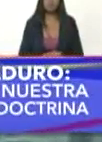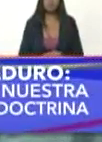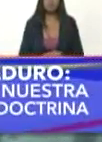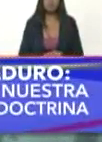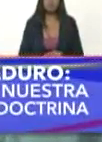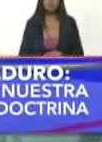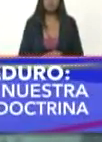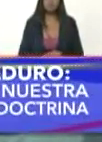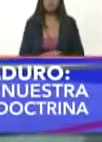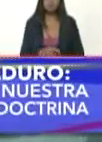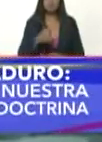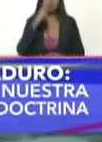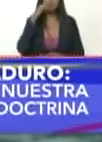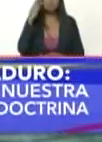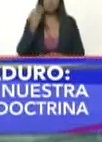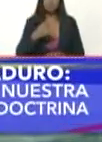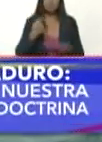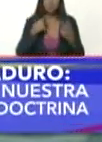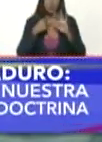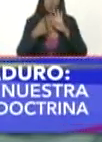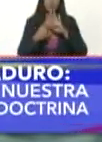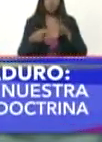Y lo pongo como ejemplo,